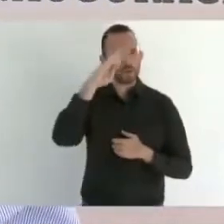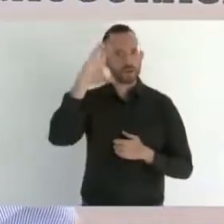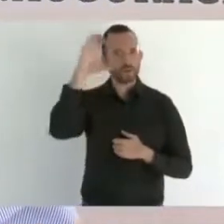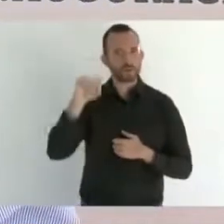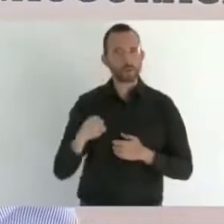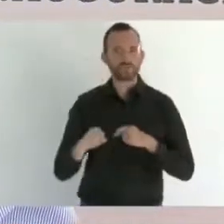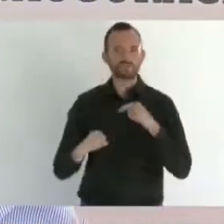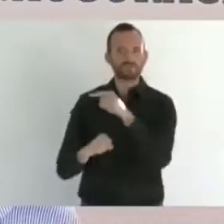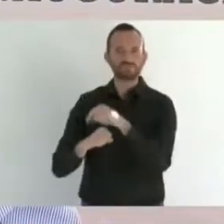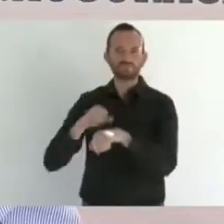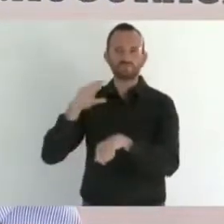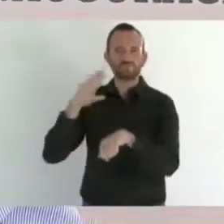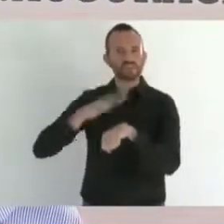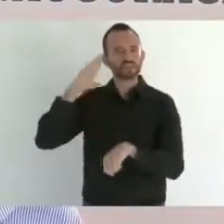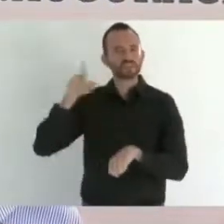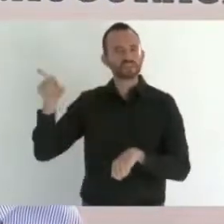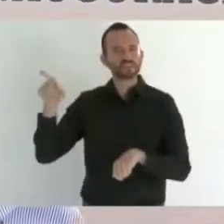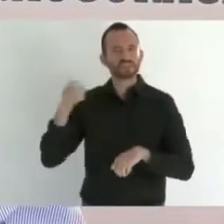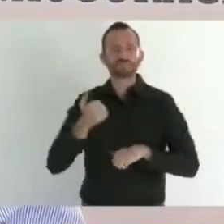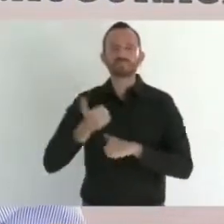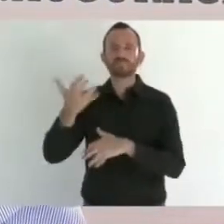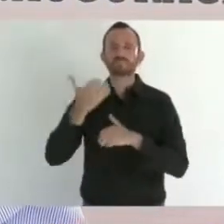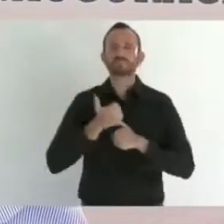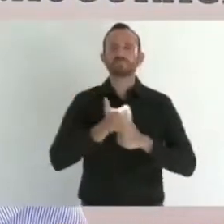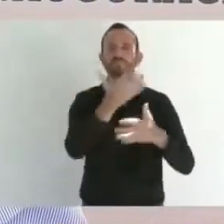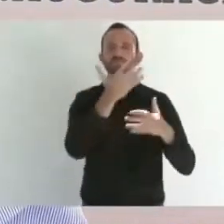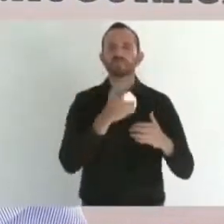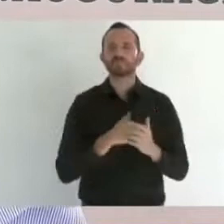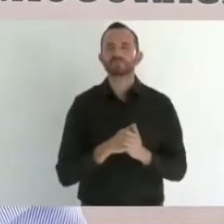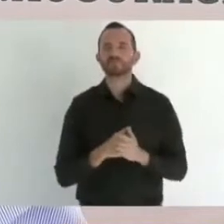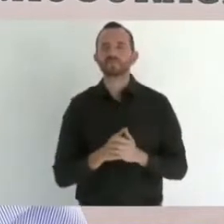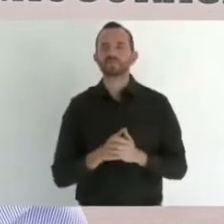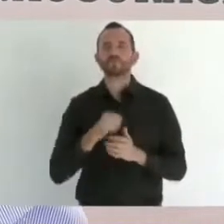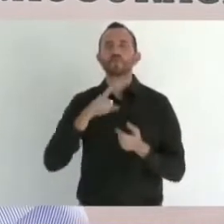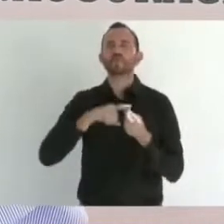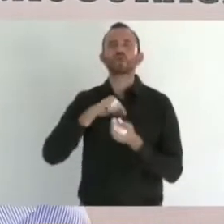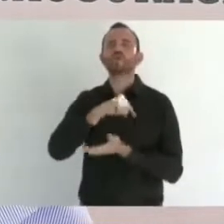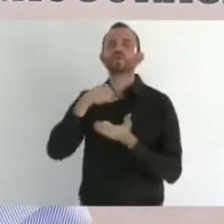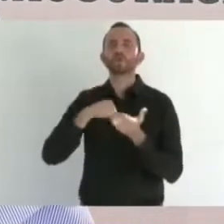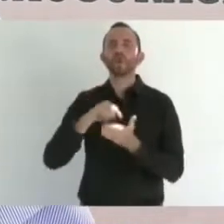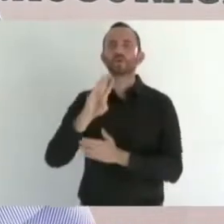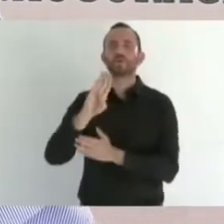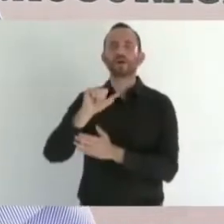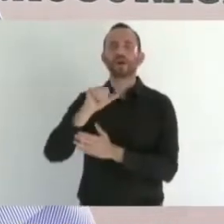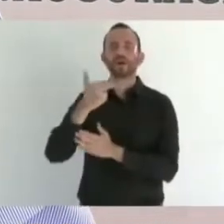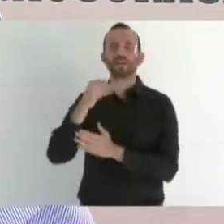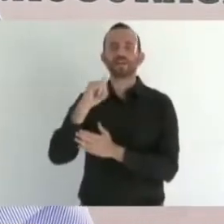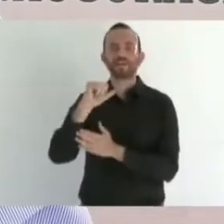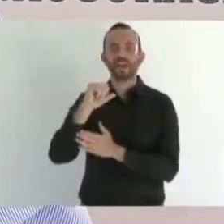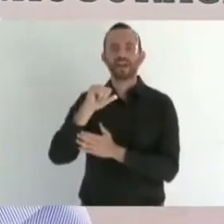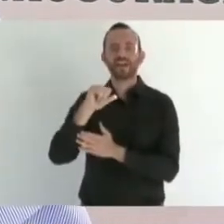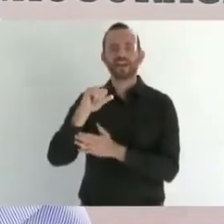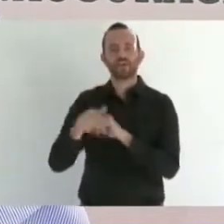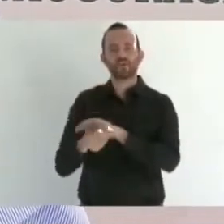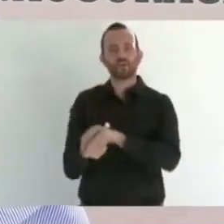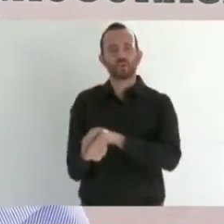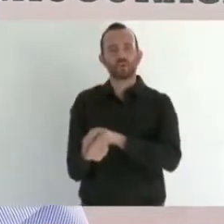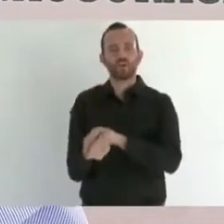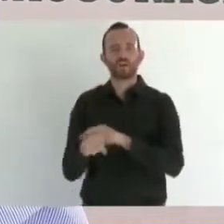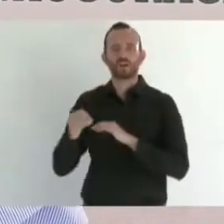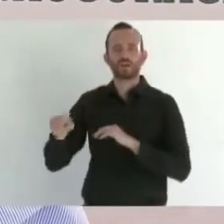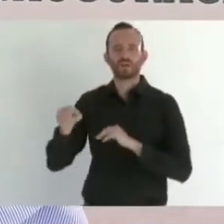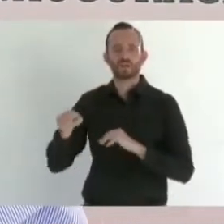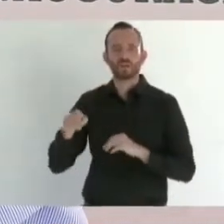bahía de tortuga de guerrero negro que se está exportando